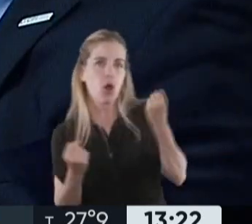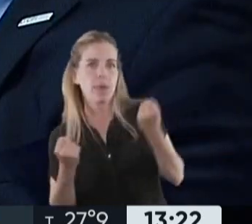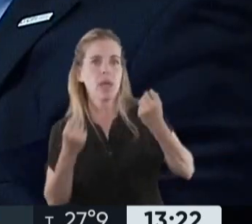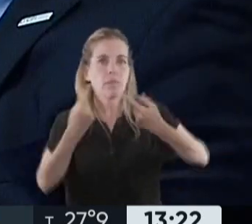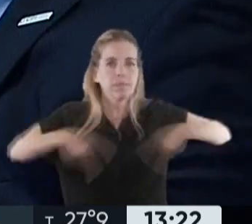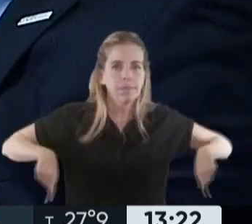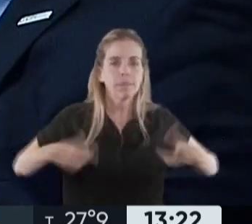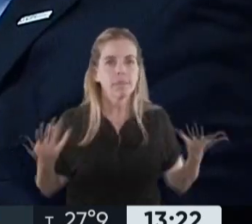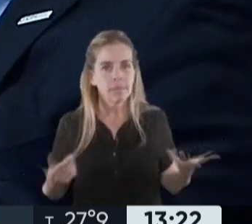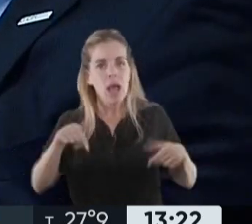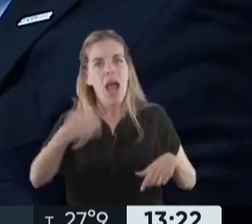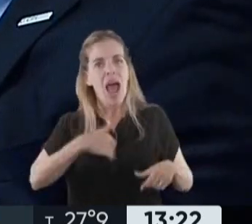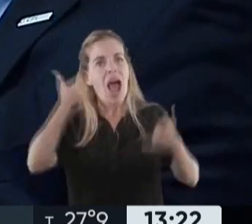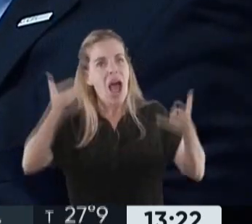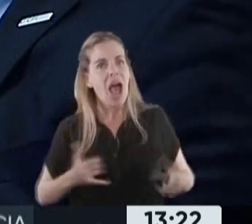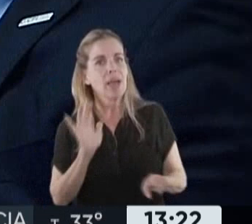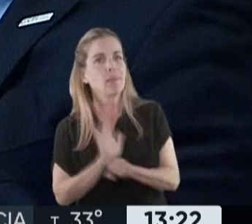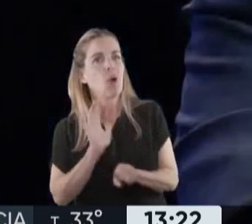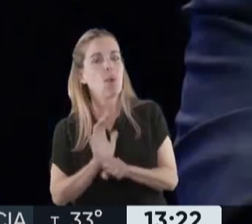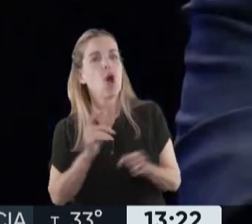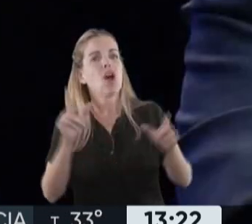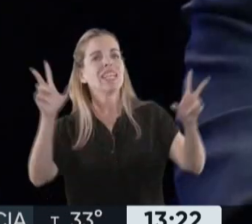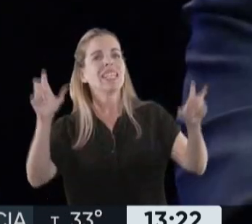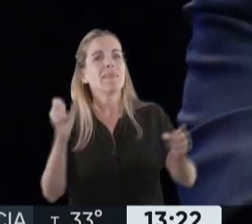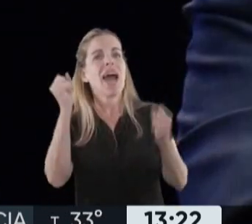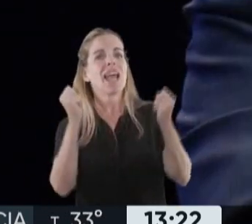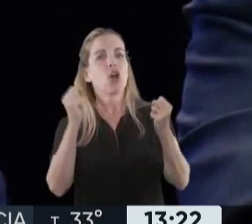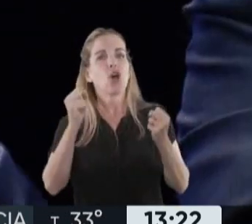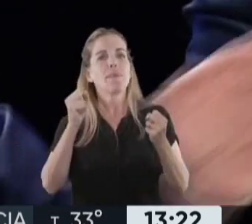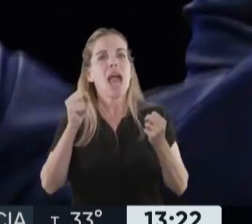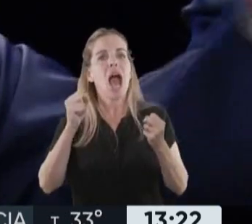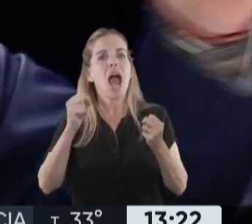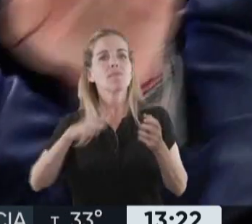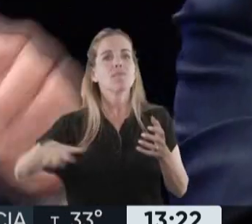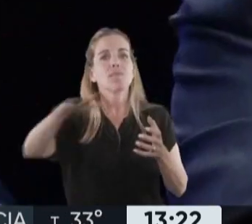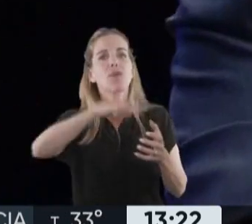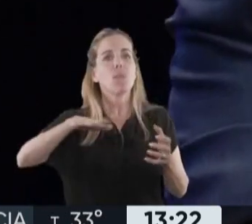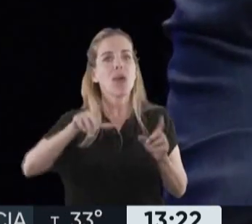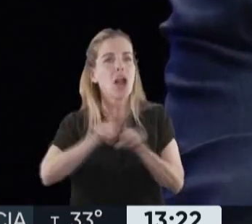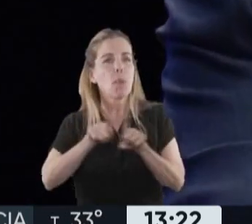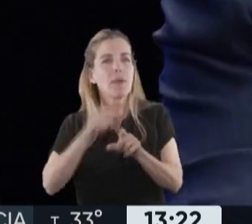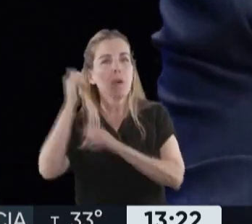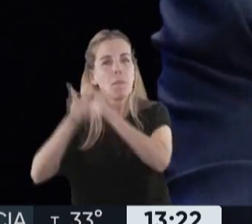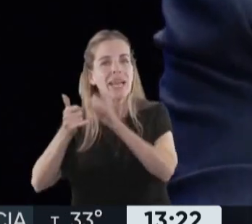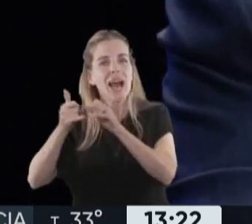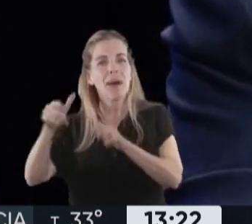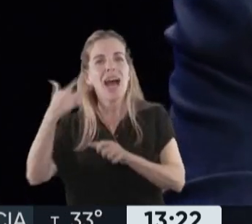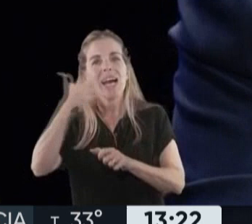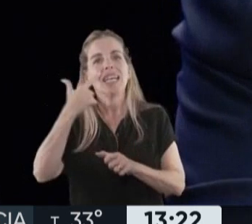ha nacido algo que se llama economía popular, de la que por ahí el Chino Navarro habló antes que yo, no lo sé,